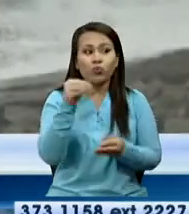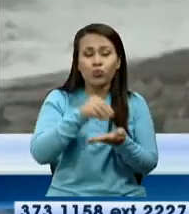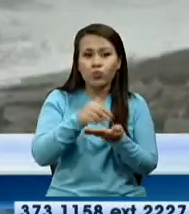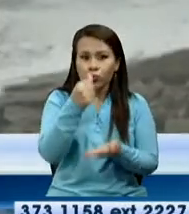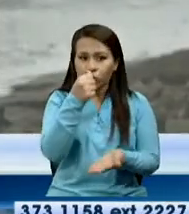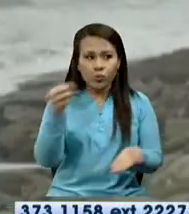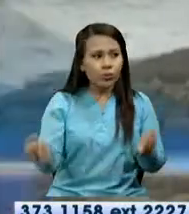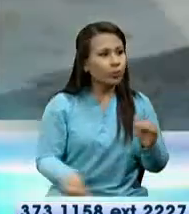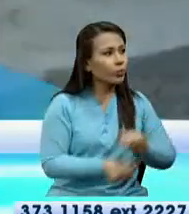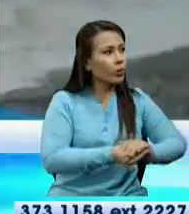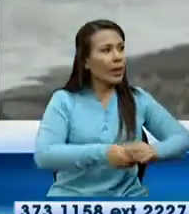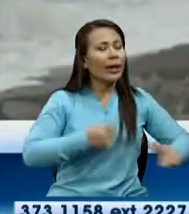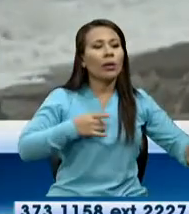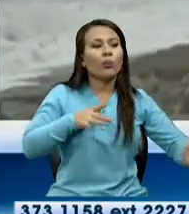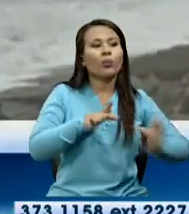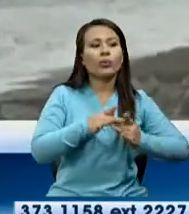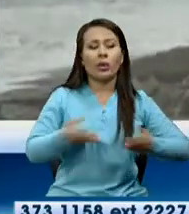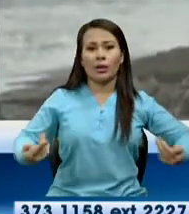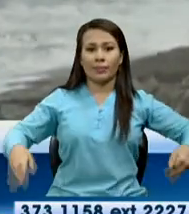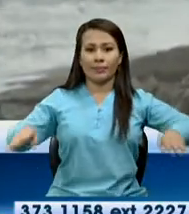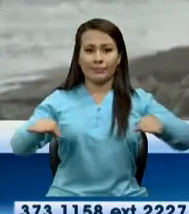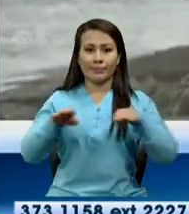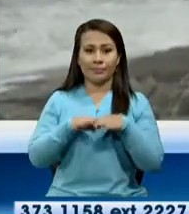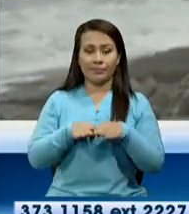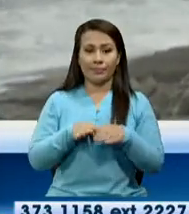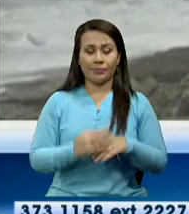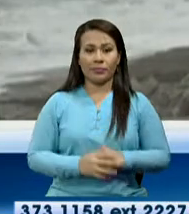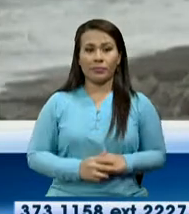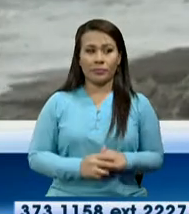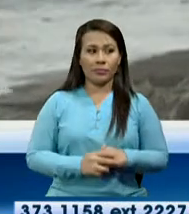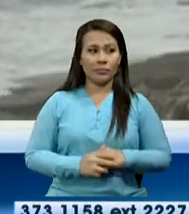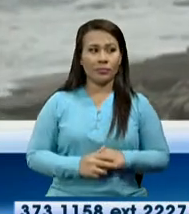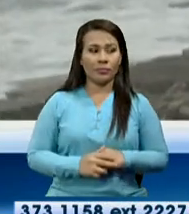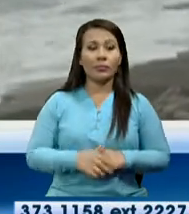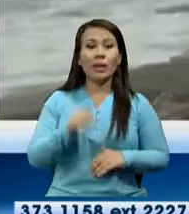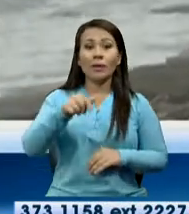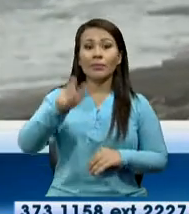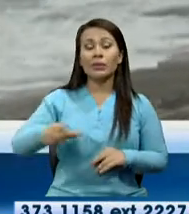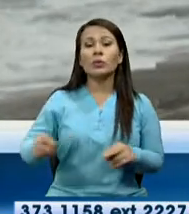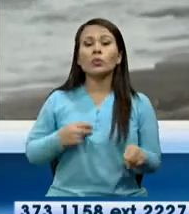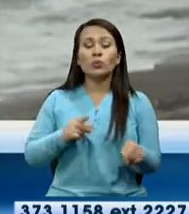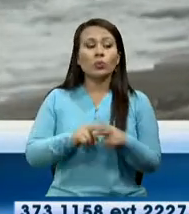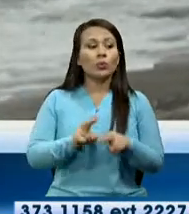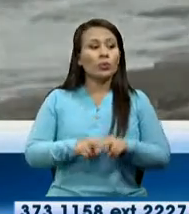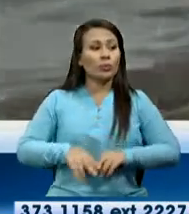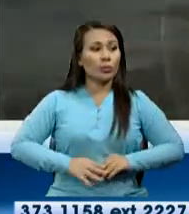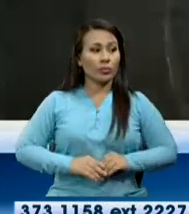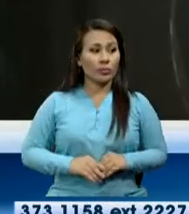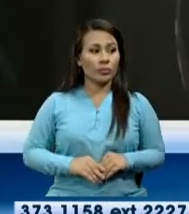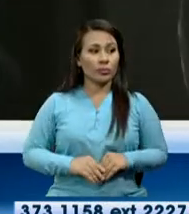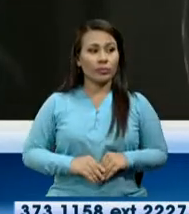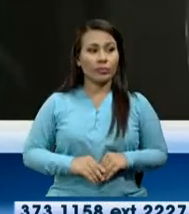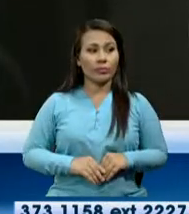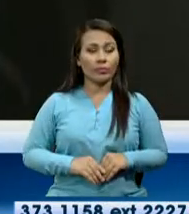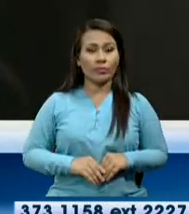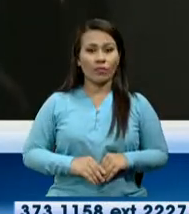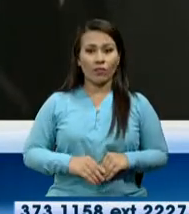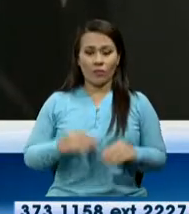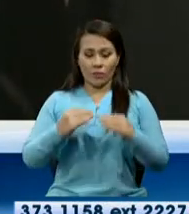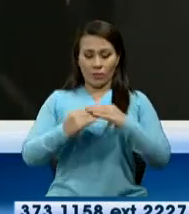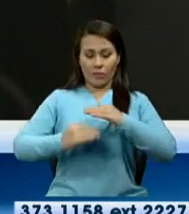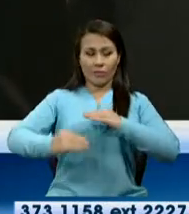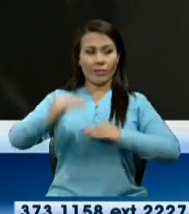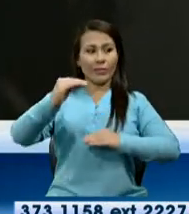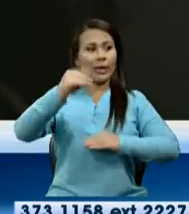vivienda tiene acceso al mar. Ellos utilizaban la playa más alta para